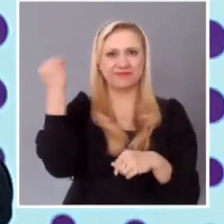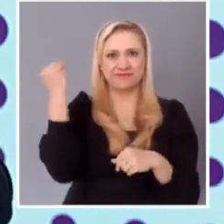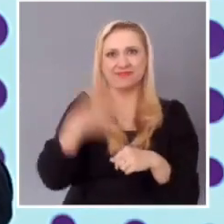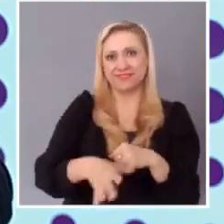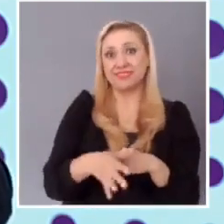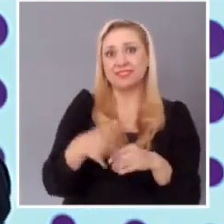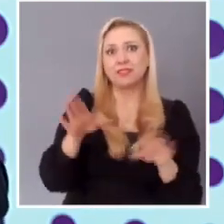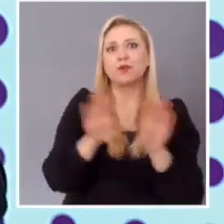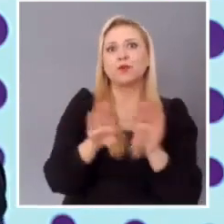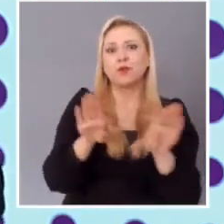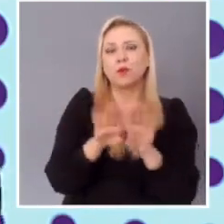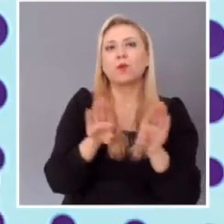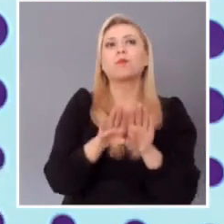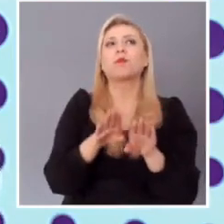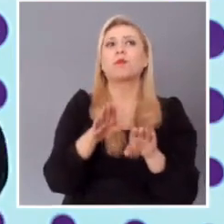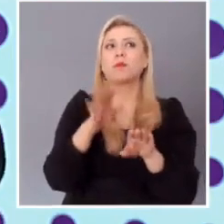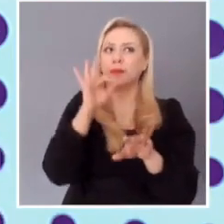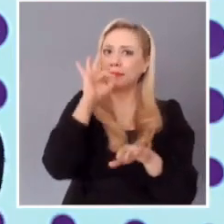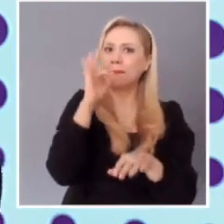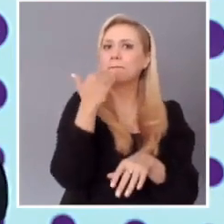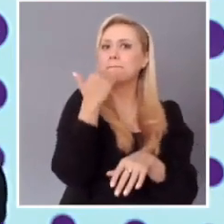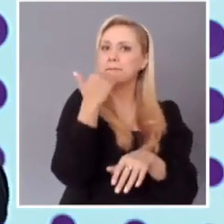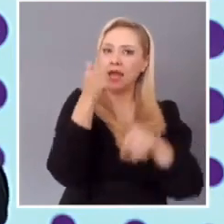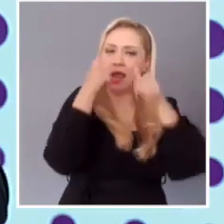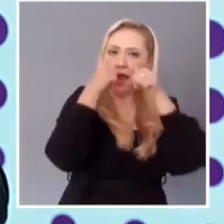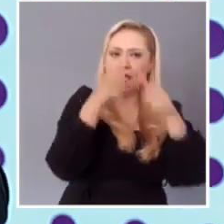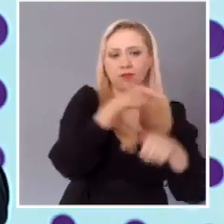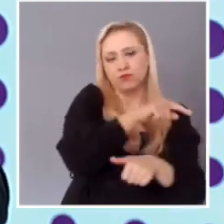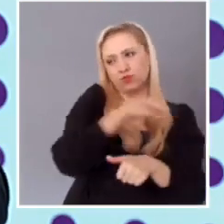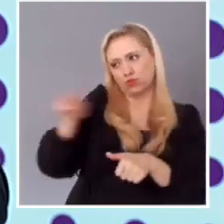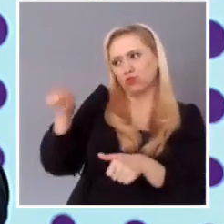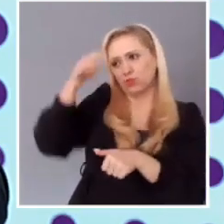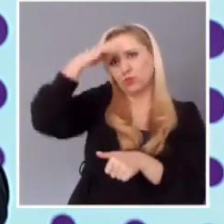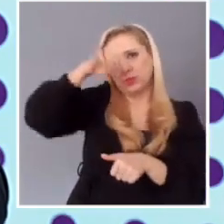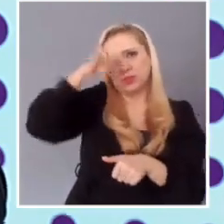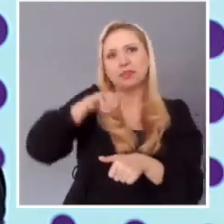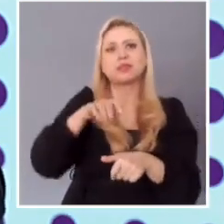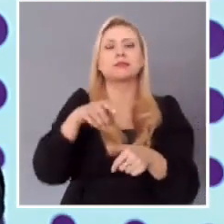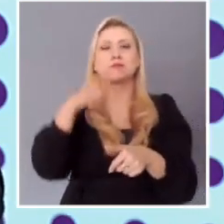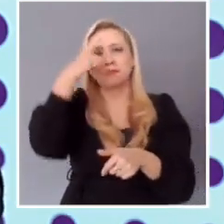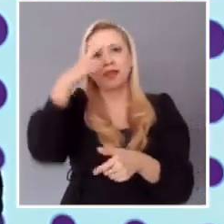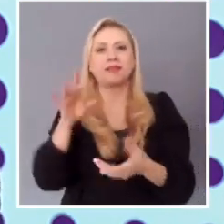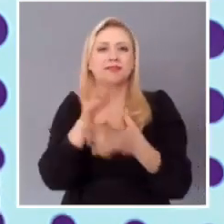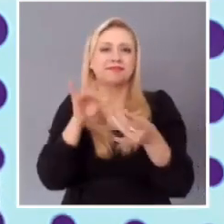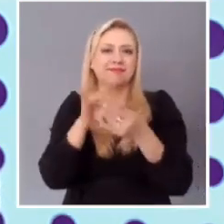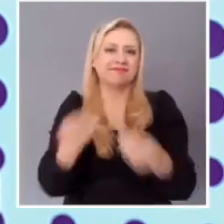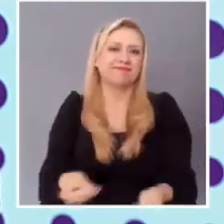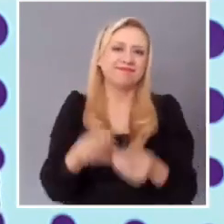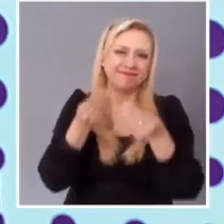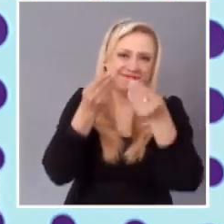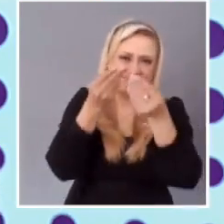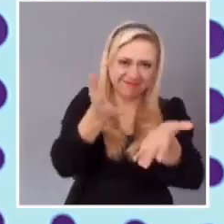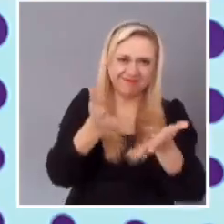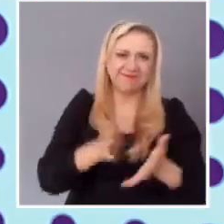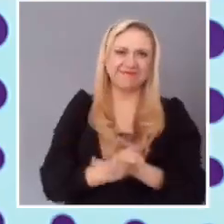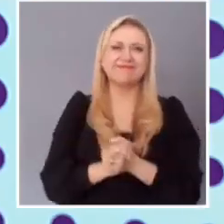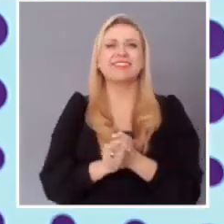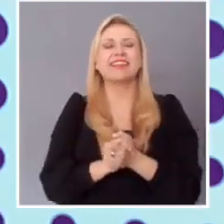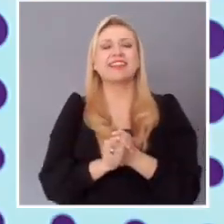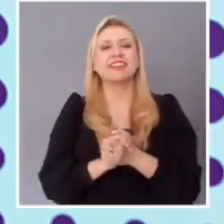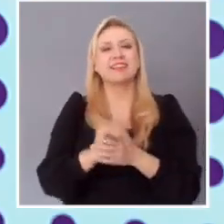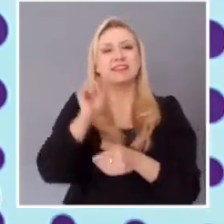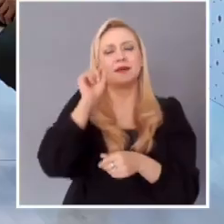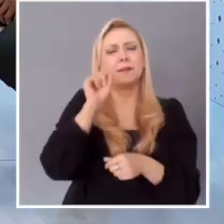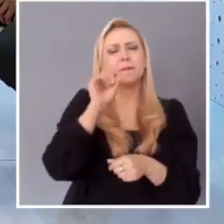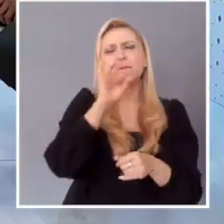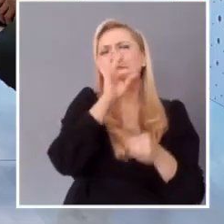vista, que ustedes son las personas expertas, para que quien quiera, digamos, echar un ojo más adelante lo pueda hacer. Una última pregunta antes de irnos a